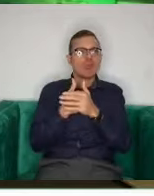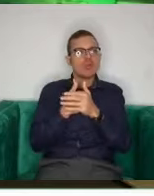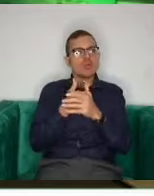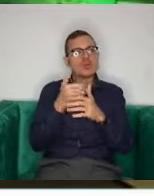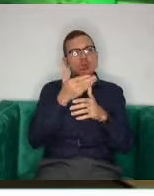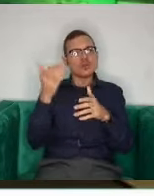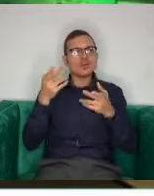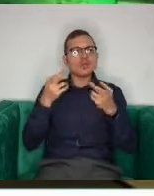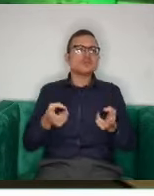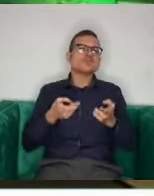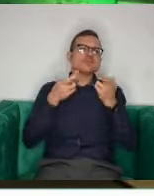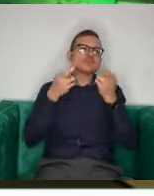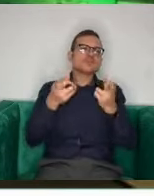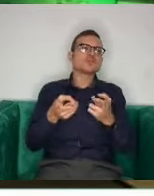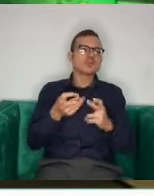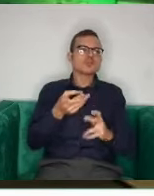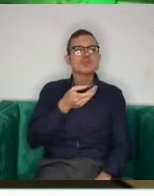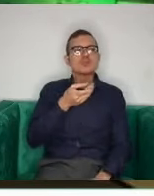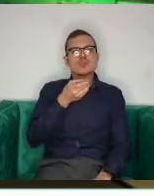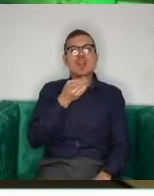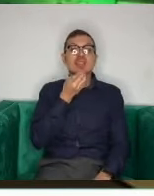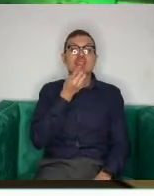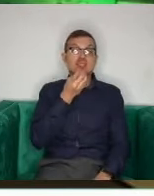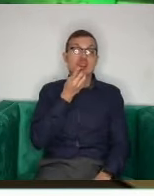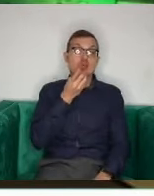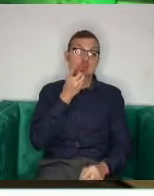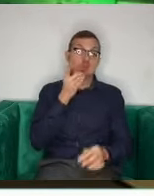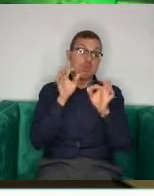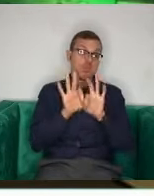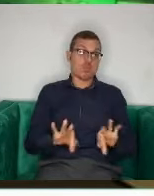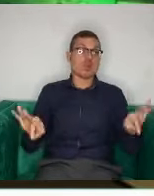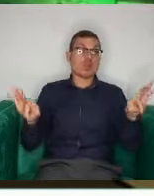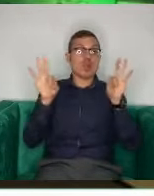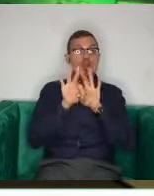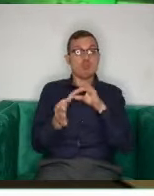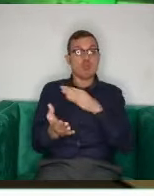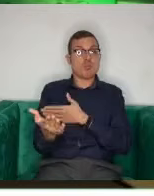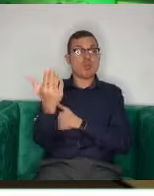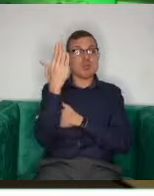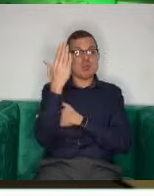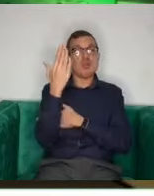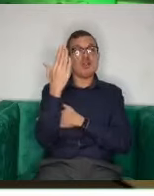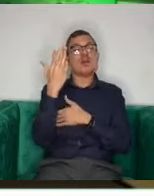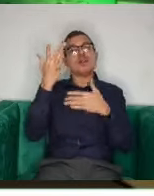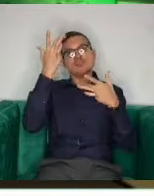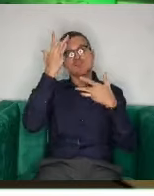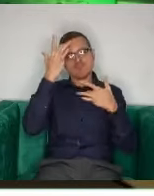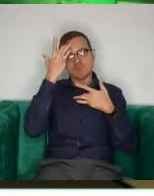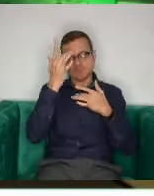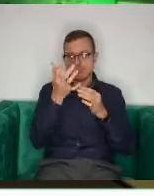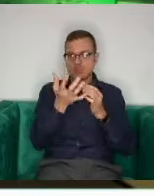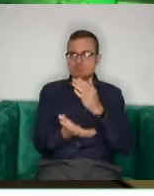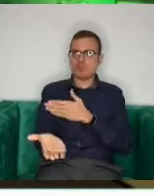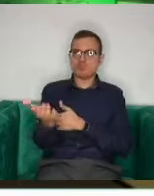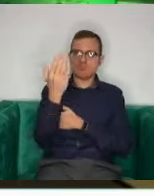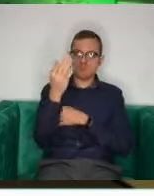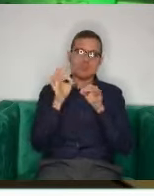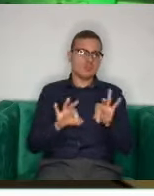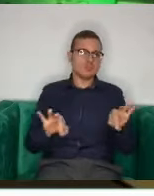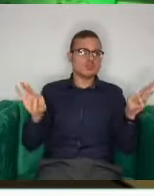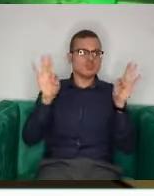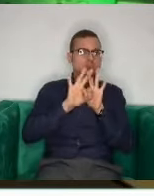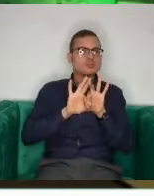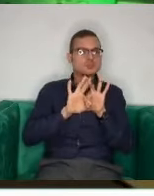con el desayuno. ¿Qué es lo que usted recomienda para una persona que tiene una condición autoinmune? Bien importante la proteína en el desayuno y todos